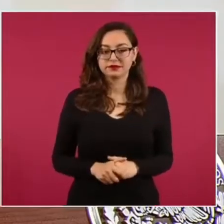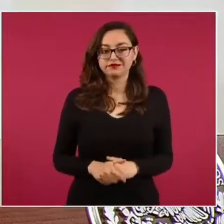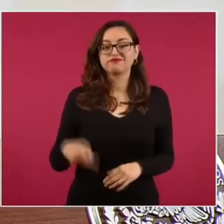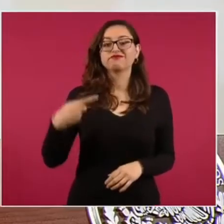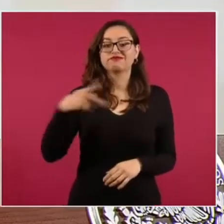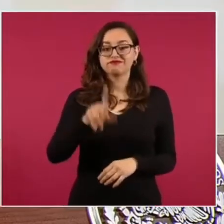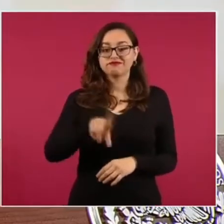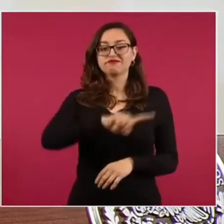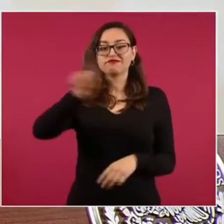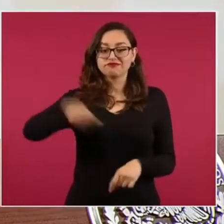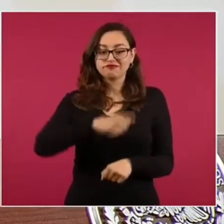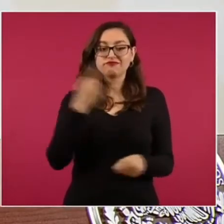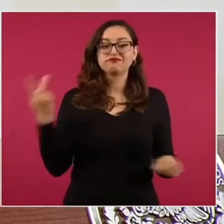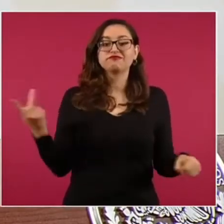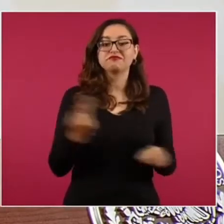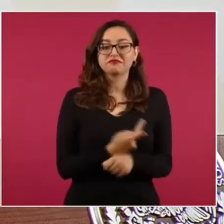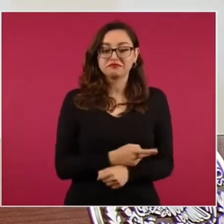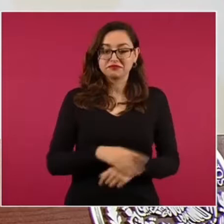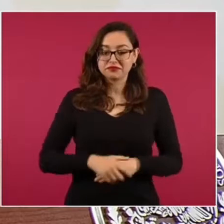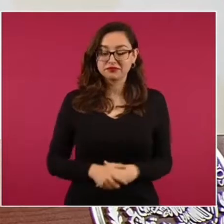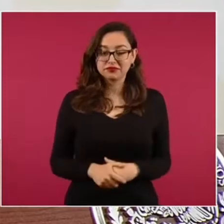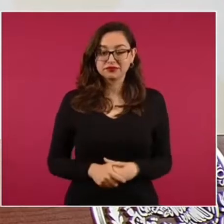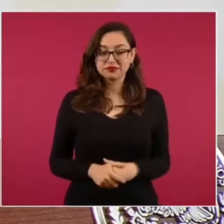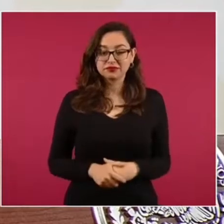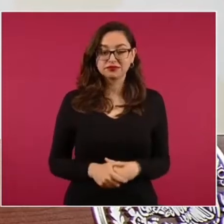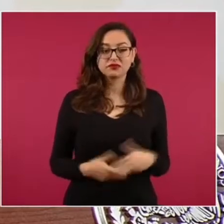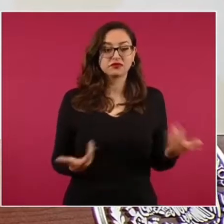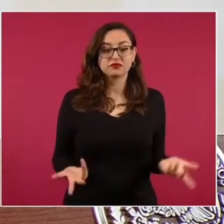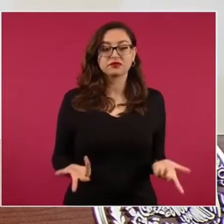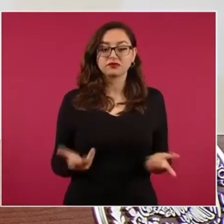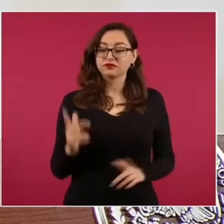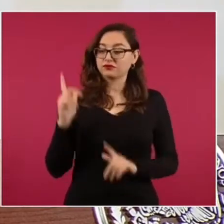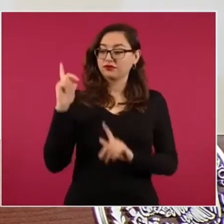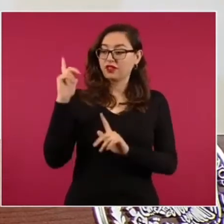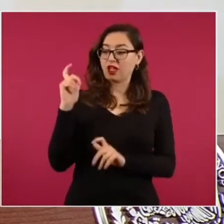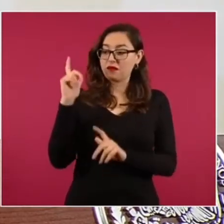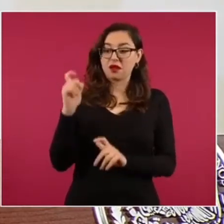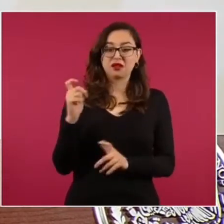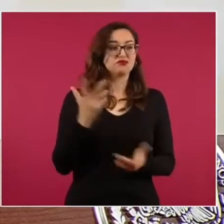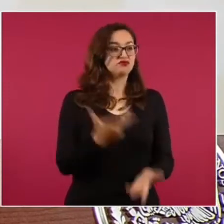pues que yo creo que todavía no terminaban de